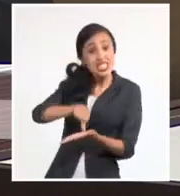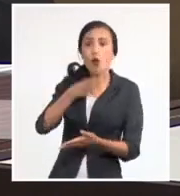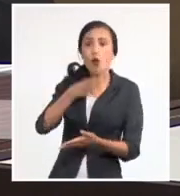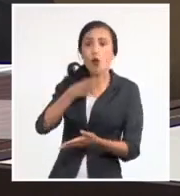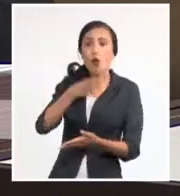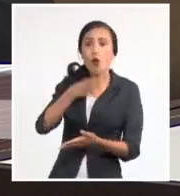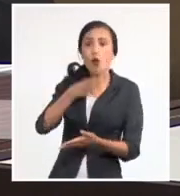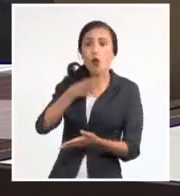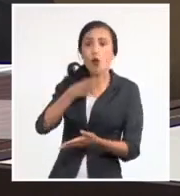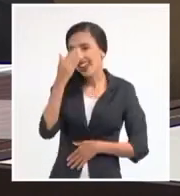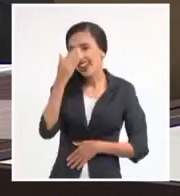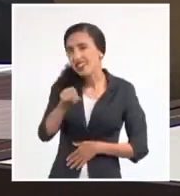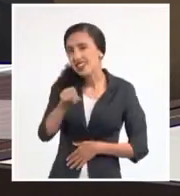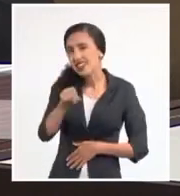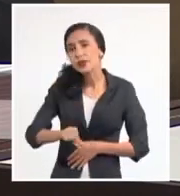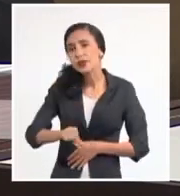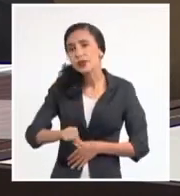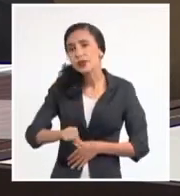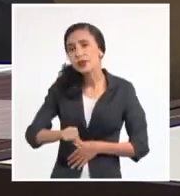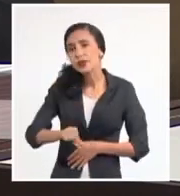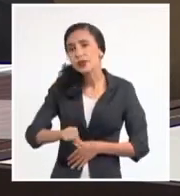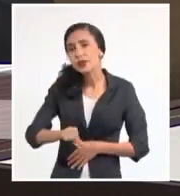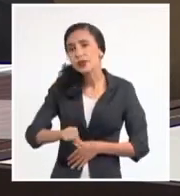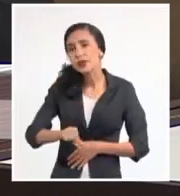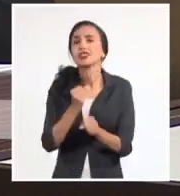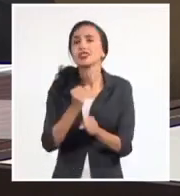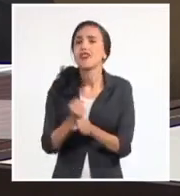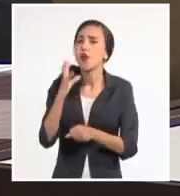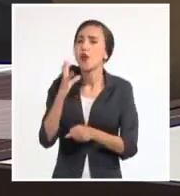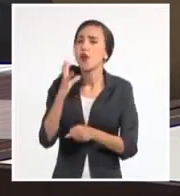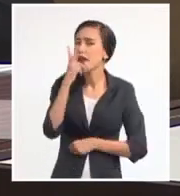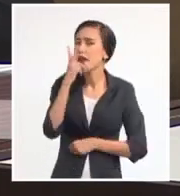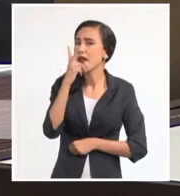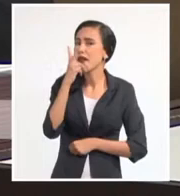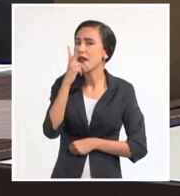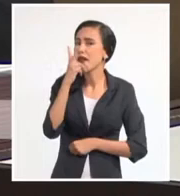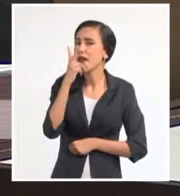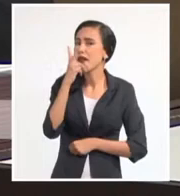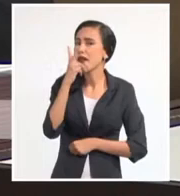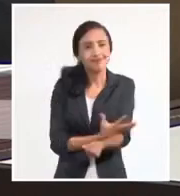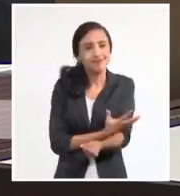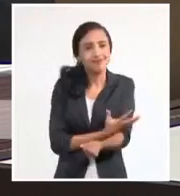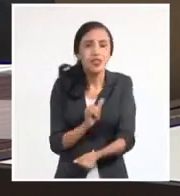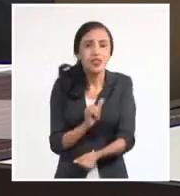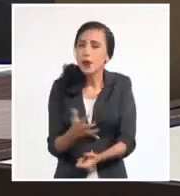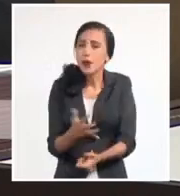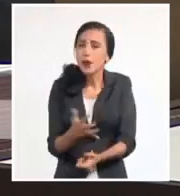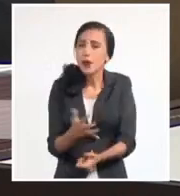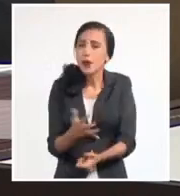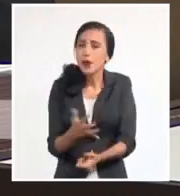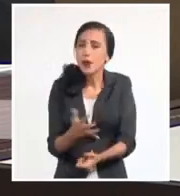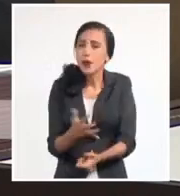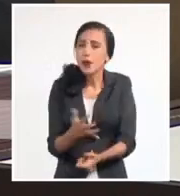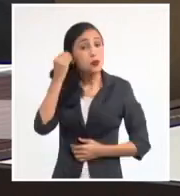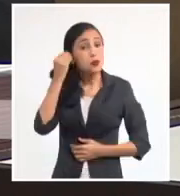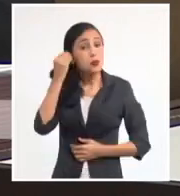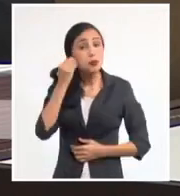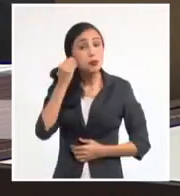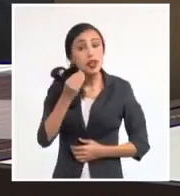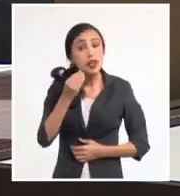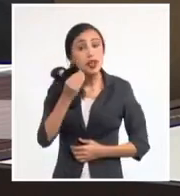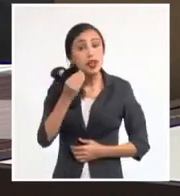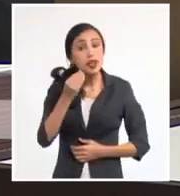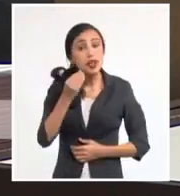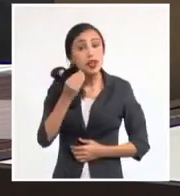Ruz. Es una obra hermosa, conmovedora, creo que digna